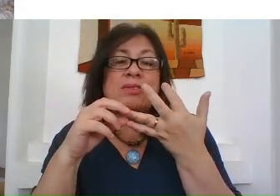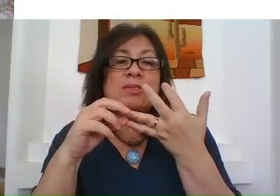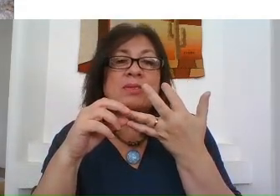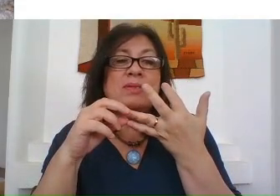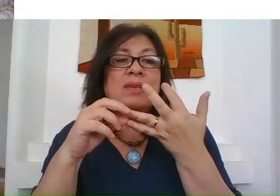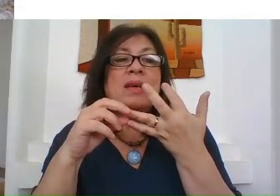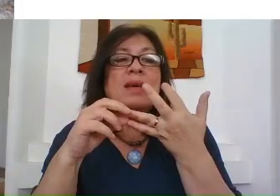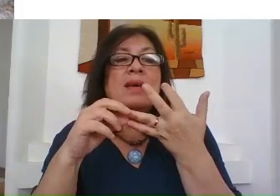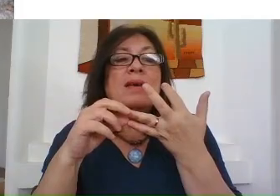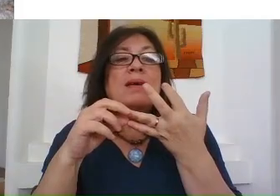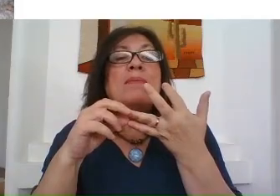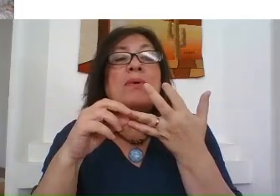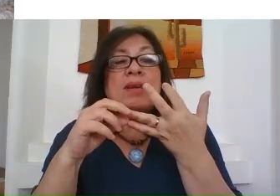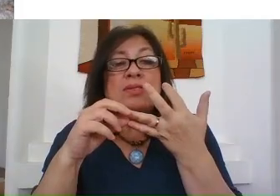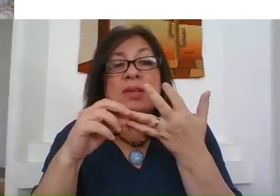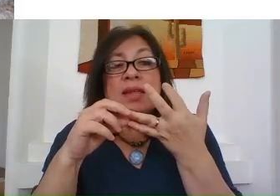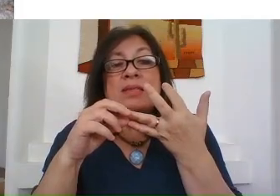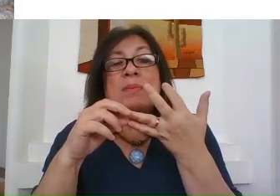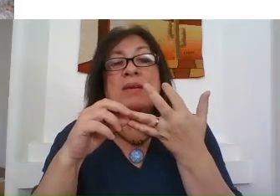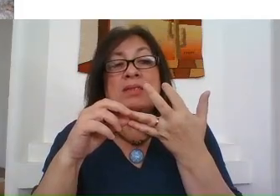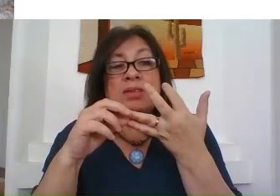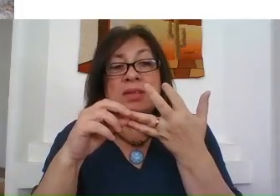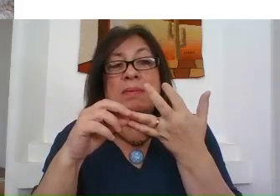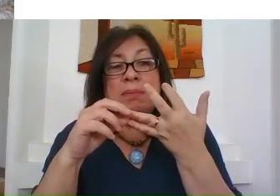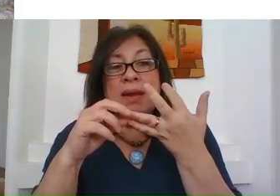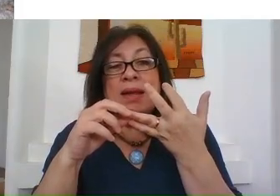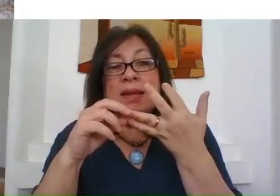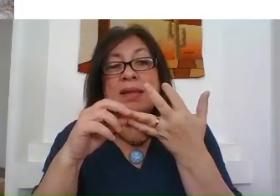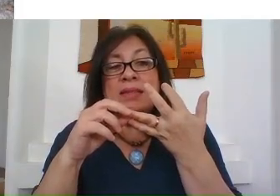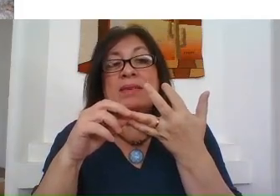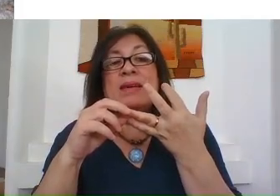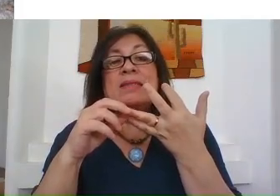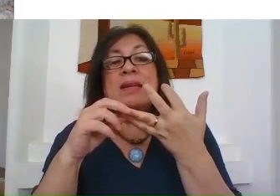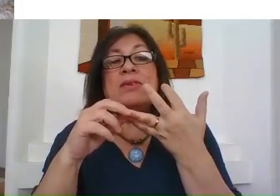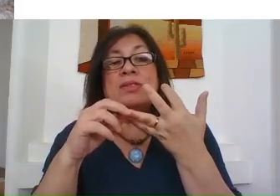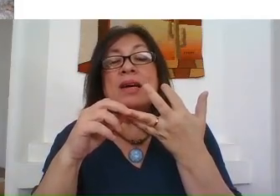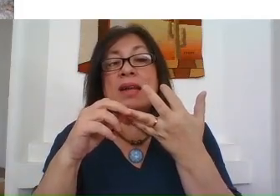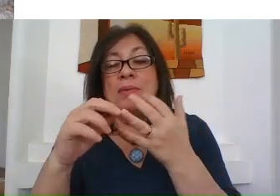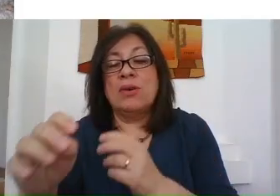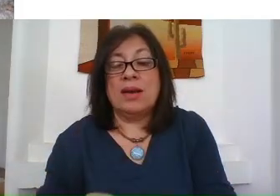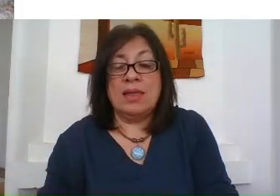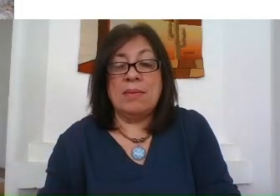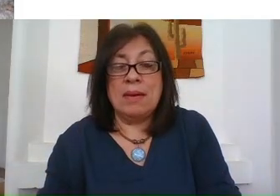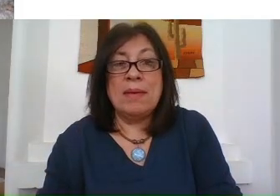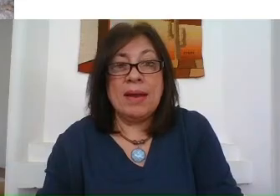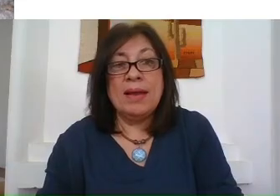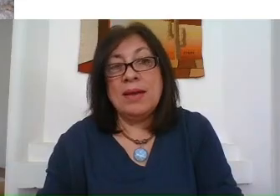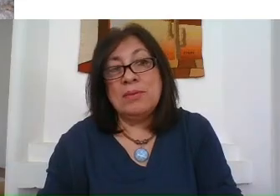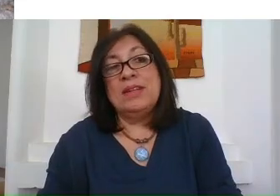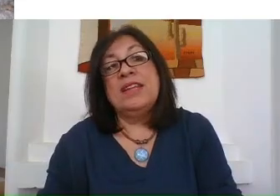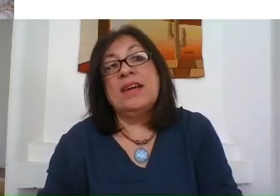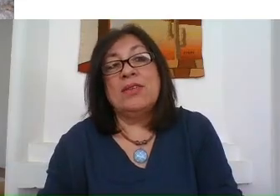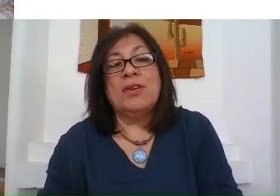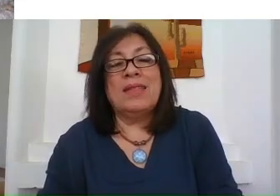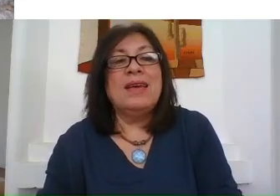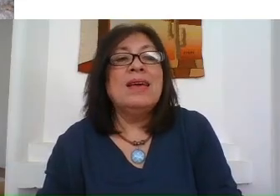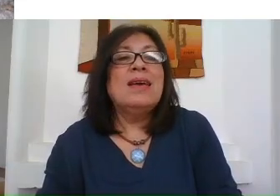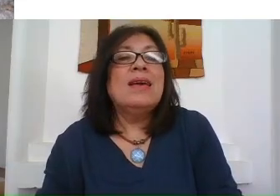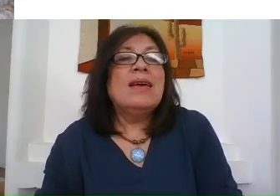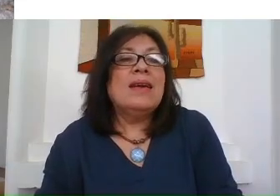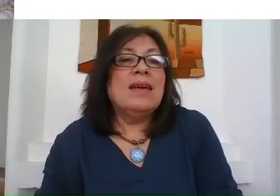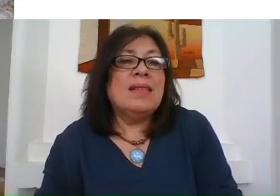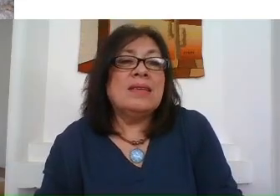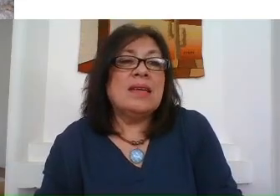el desarrollo. Por eso la desaparición temprana de llevarse las cosas a la boca y de babear es un indicador